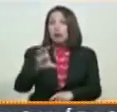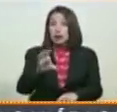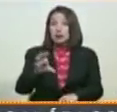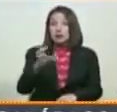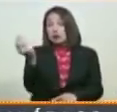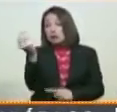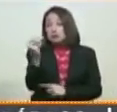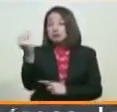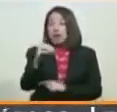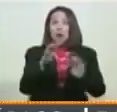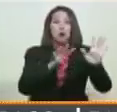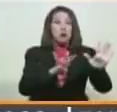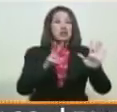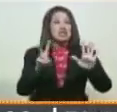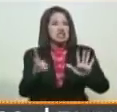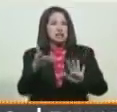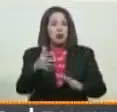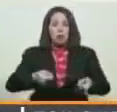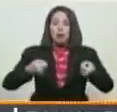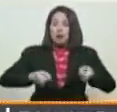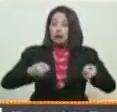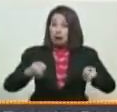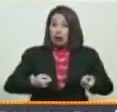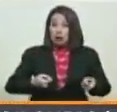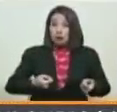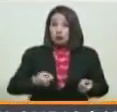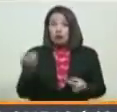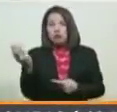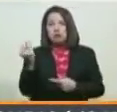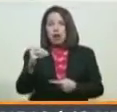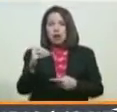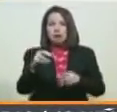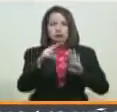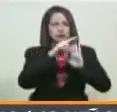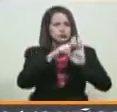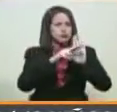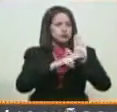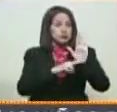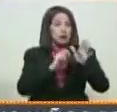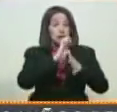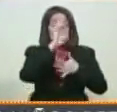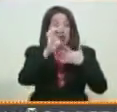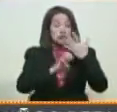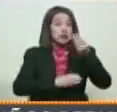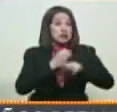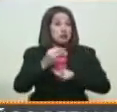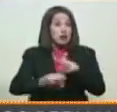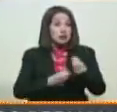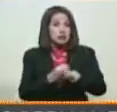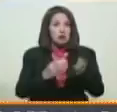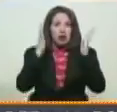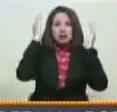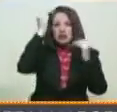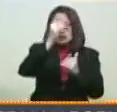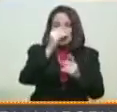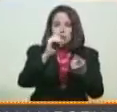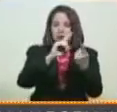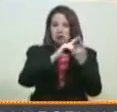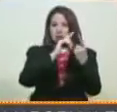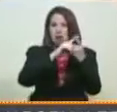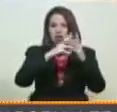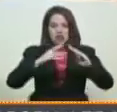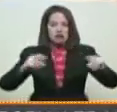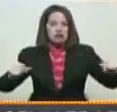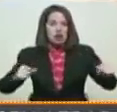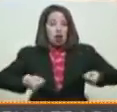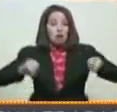suman alrededor de 97. Bueno, son varias estrategias que corren en paralelo. Esta del abordaje en concreto territorial